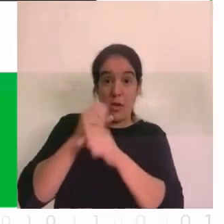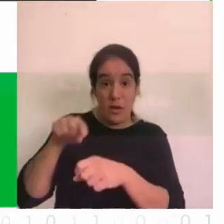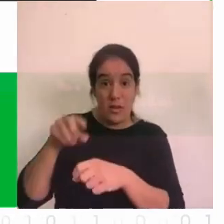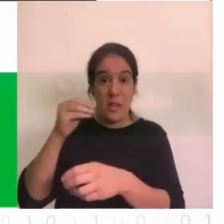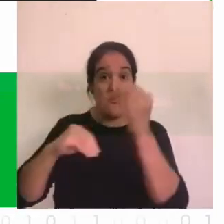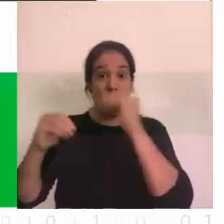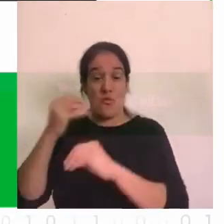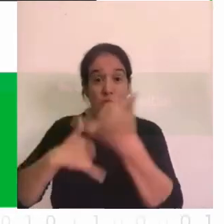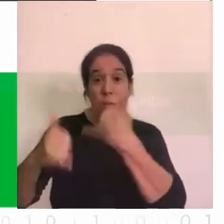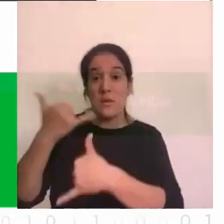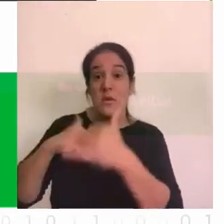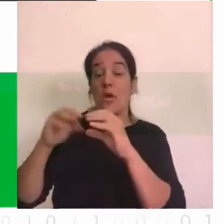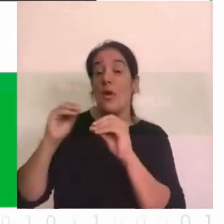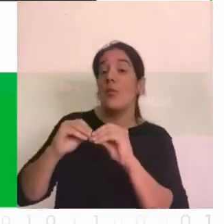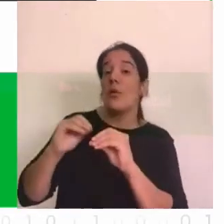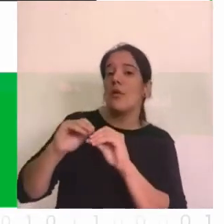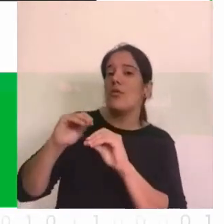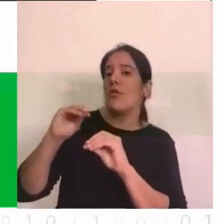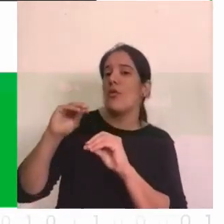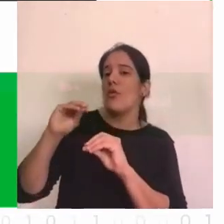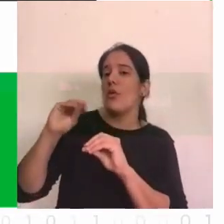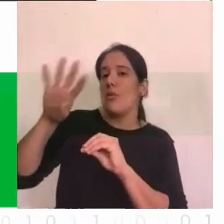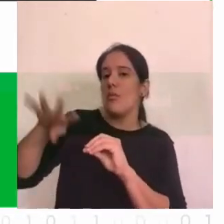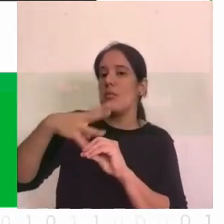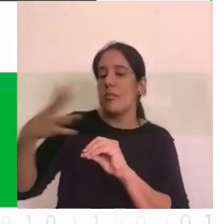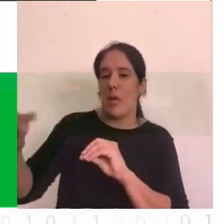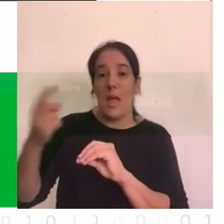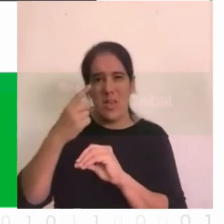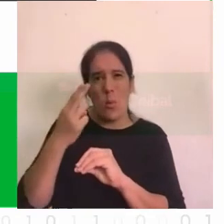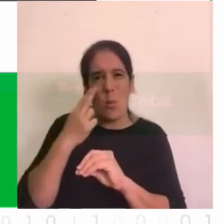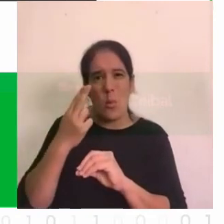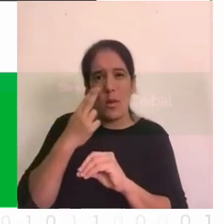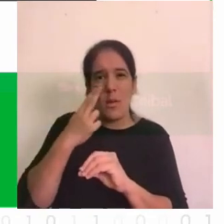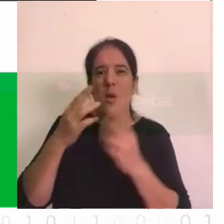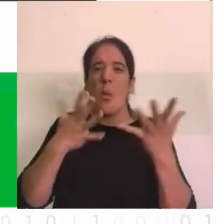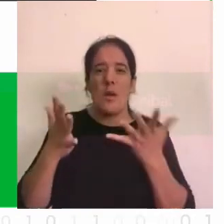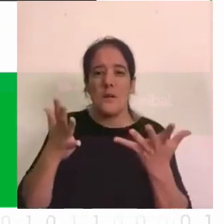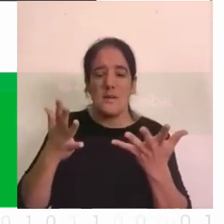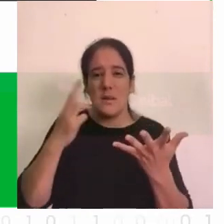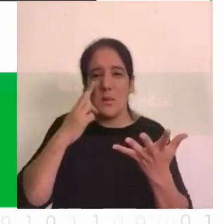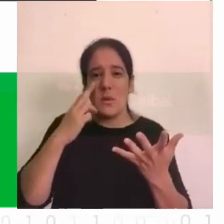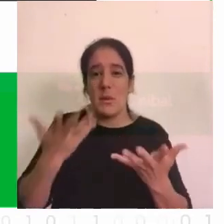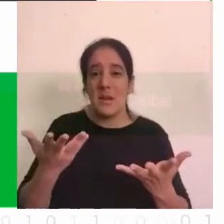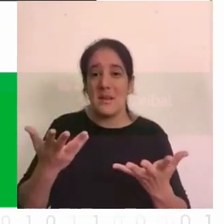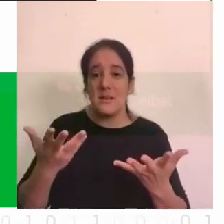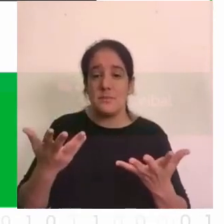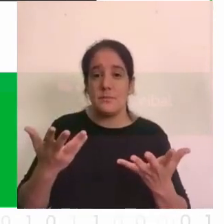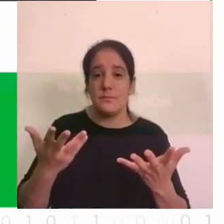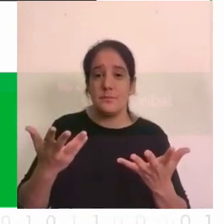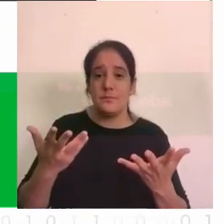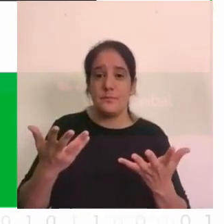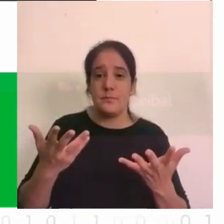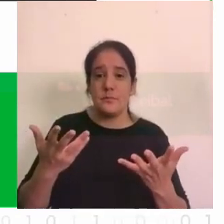hay un problema bastante importante que tienen que ver con la atrición. O sea, creo que en español es atrición, que es